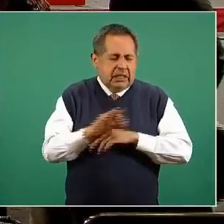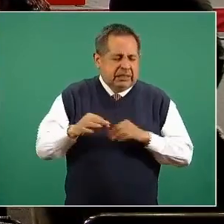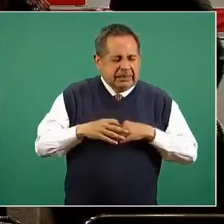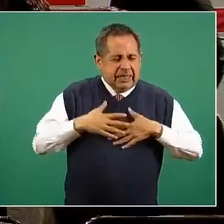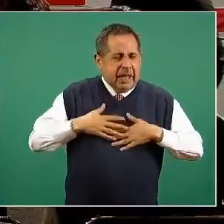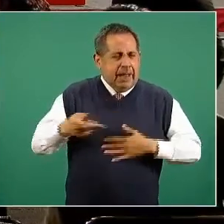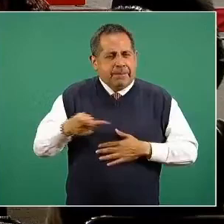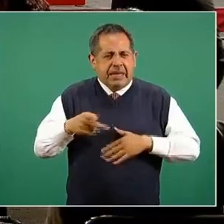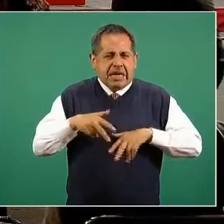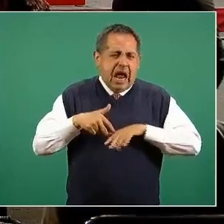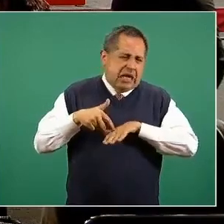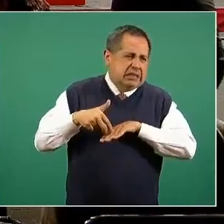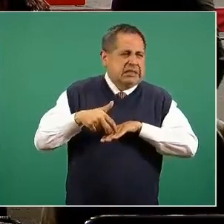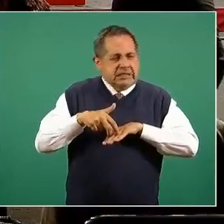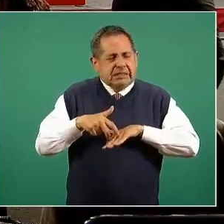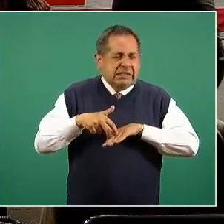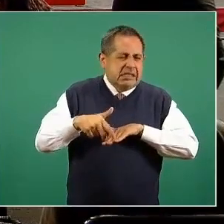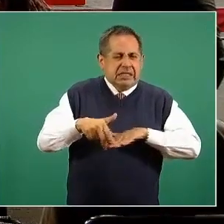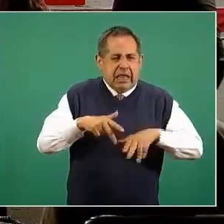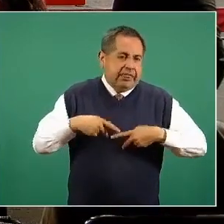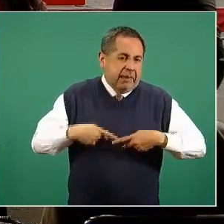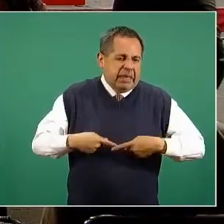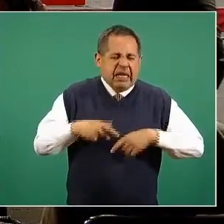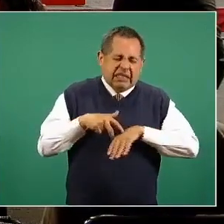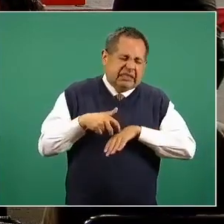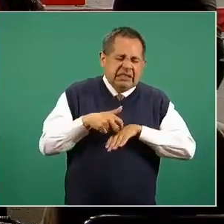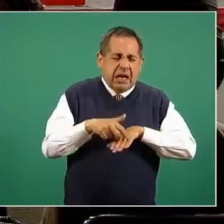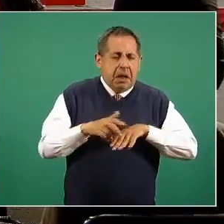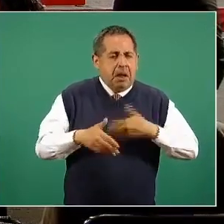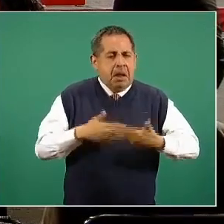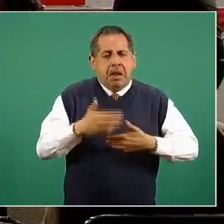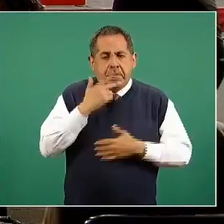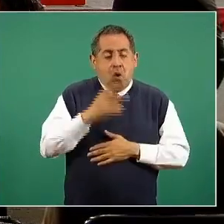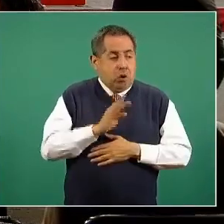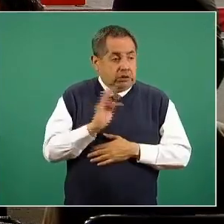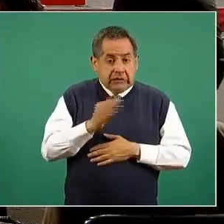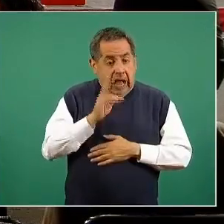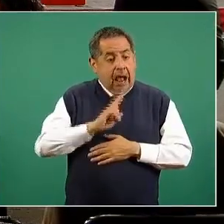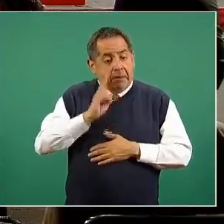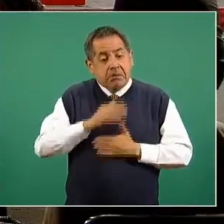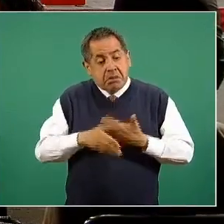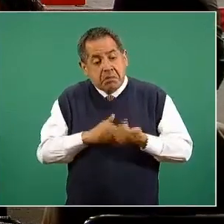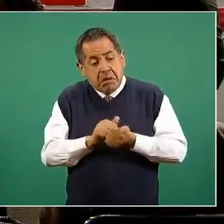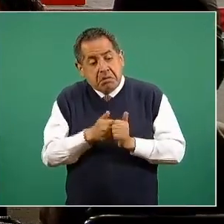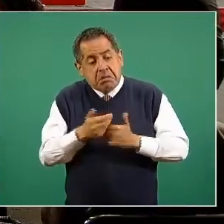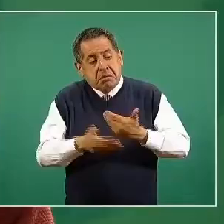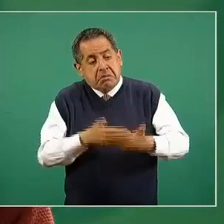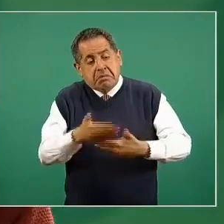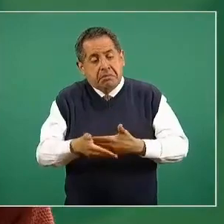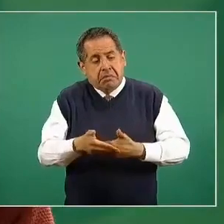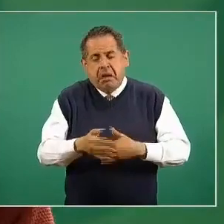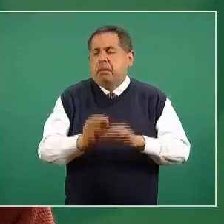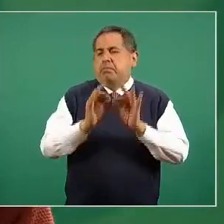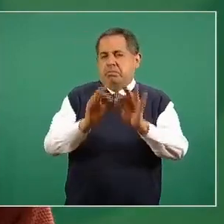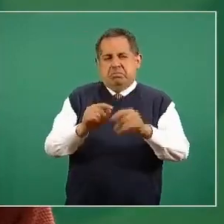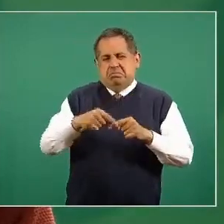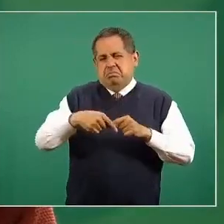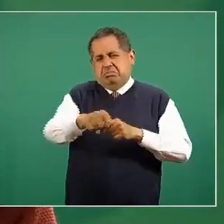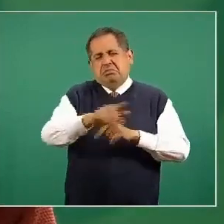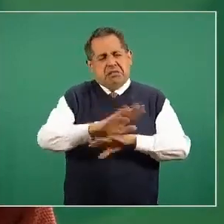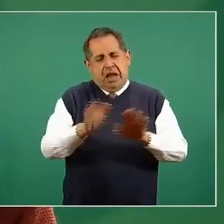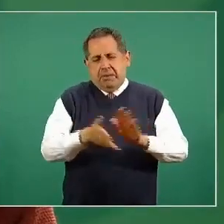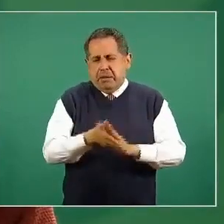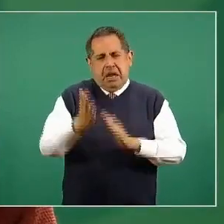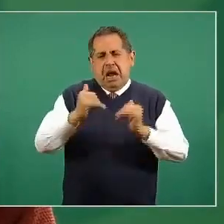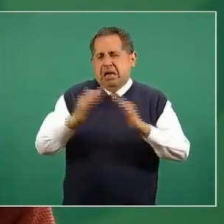en las extremidades inferiores y es posible que si sigue por esta buena evolución, pues sea pronto dada de alta.